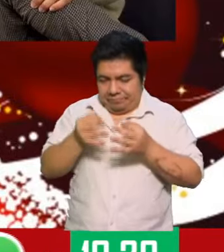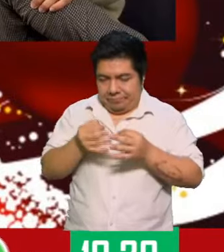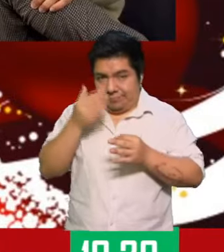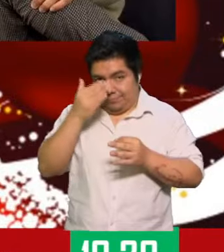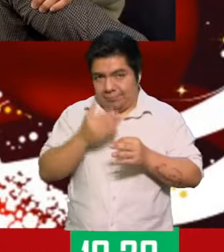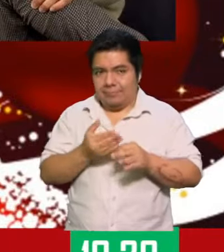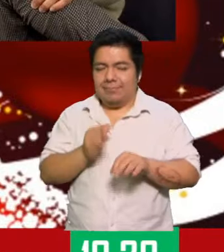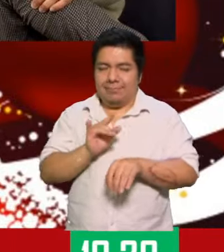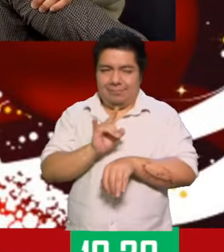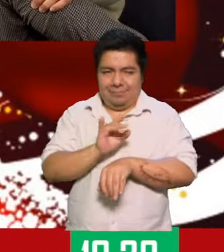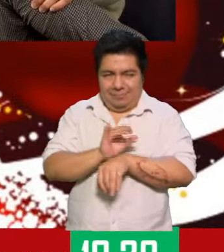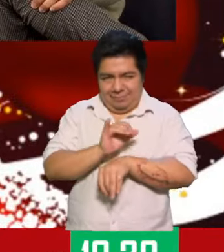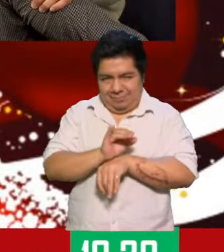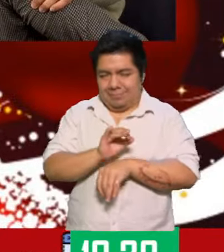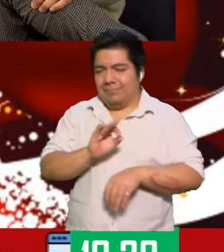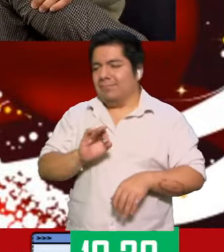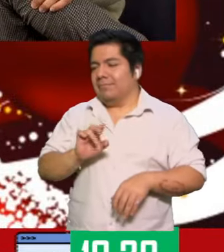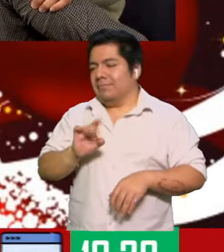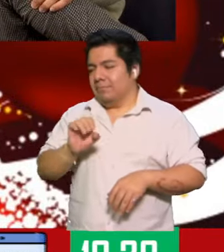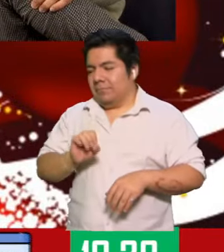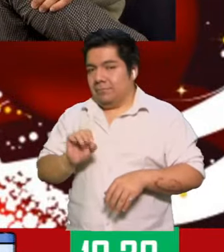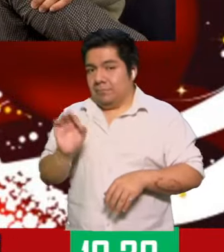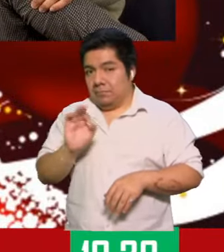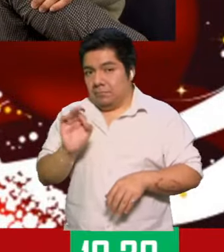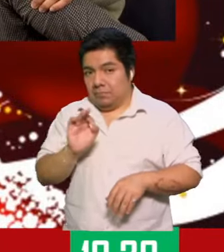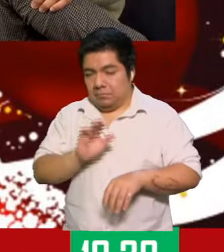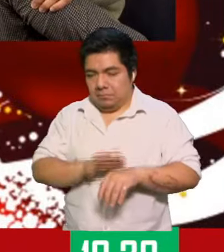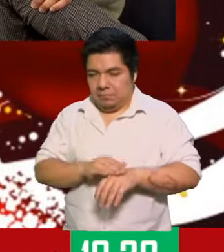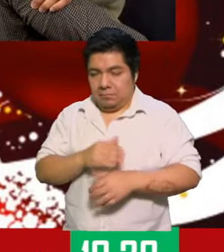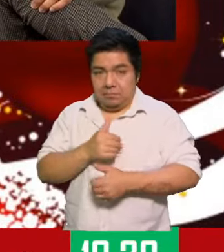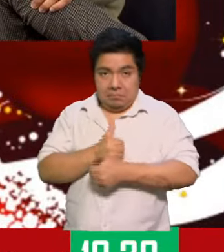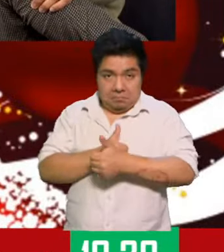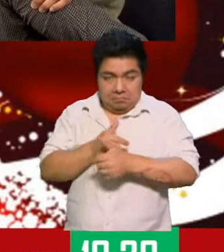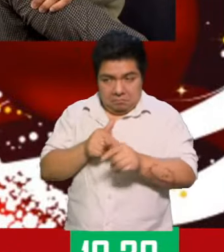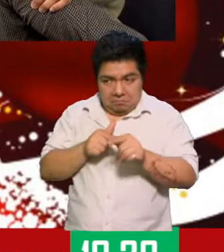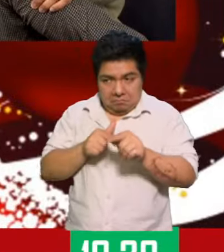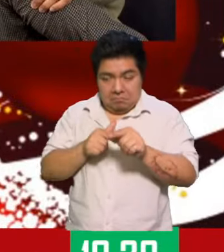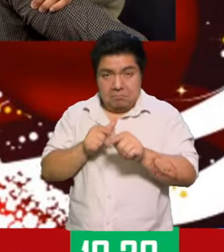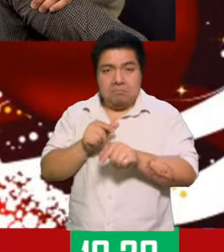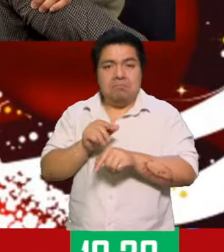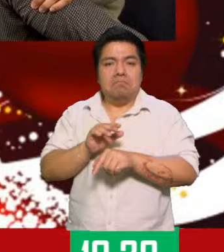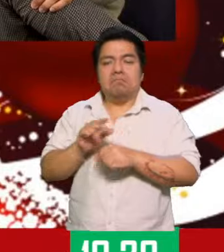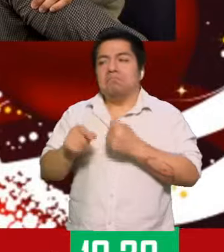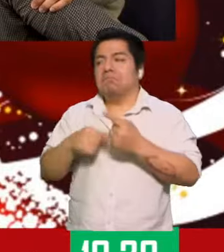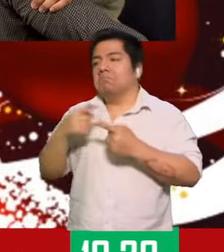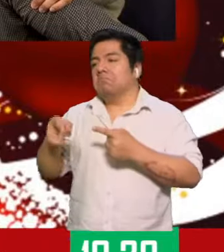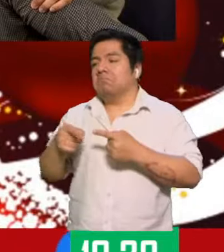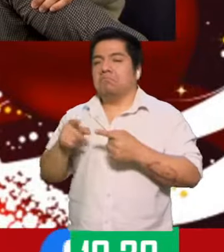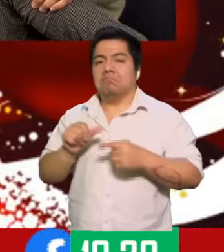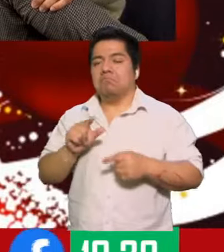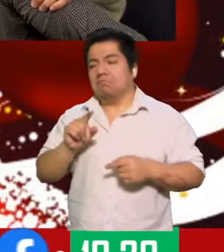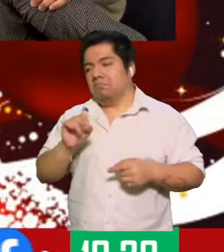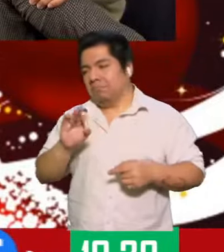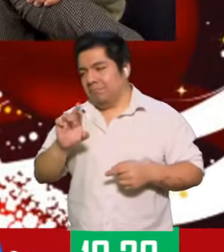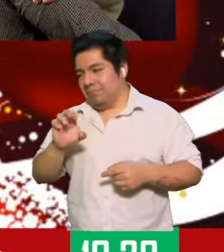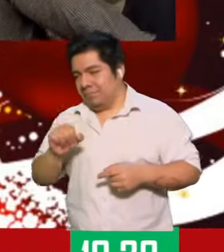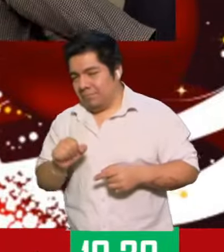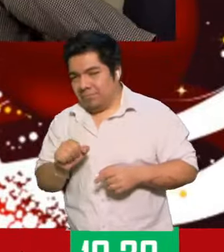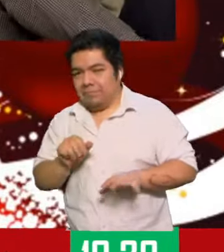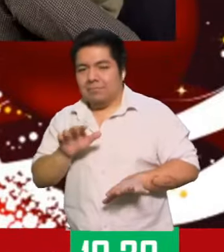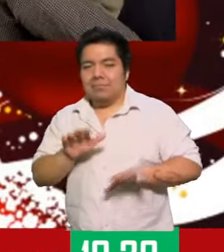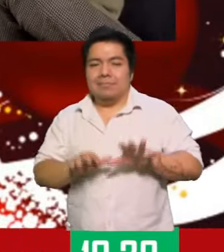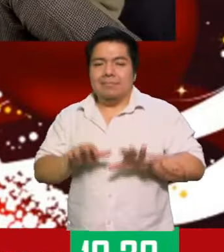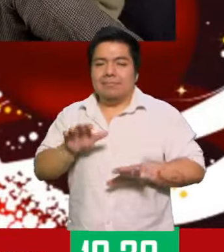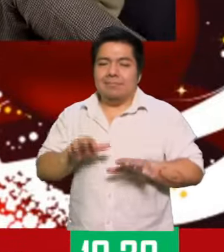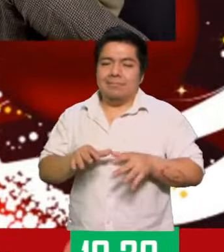sí sí sí sí Exacto te quedaron ganas de ya hacer carrera así de seguirle duro o te vas a ir a vender Afores o al Es que luego